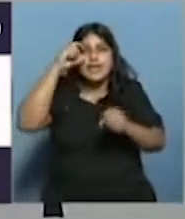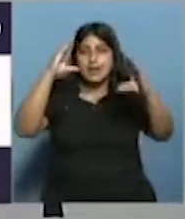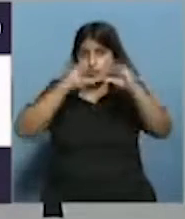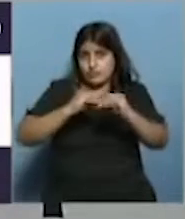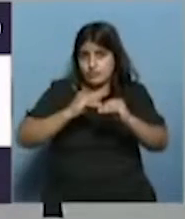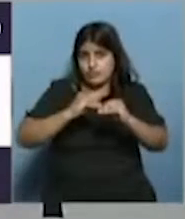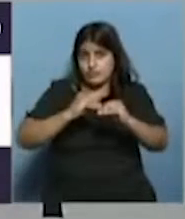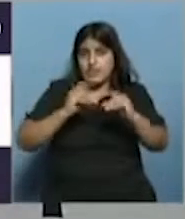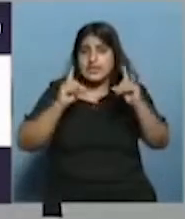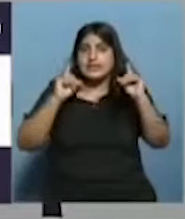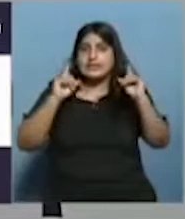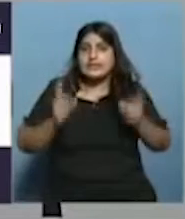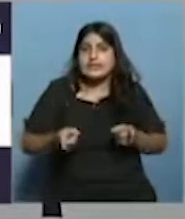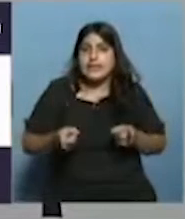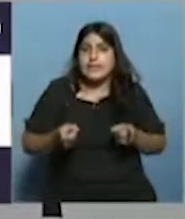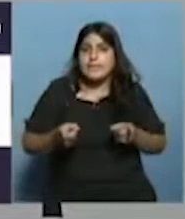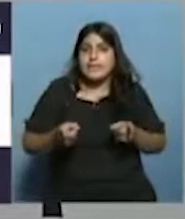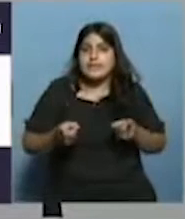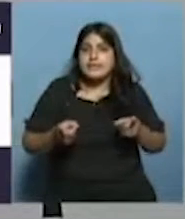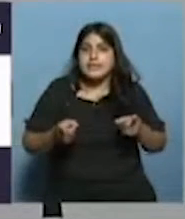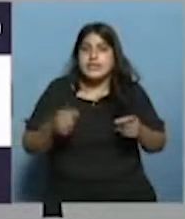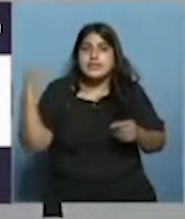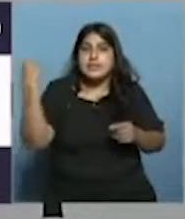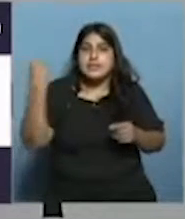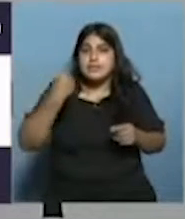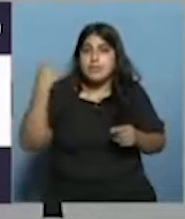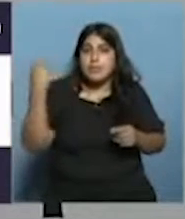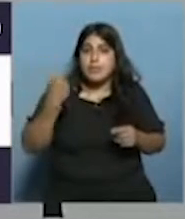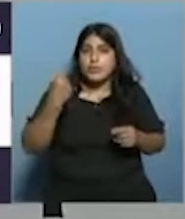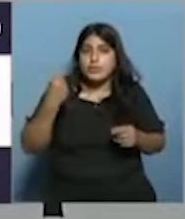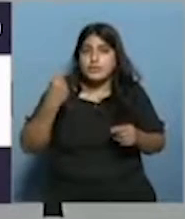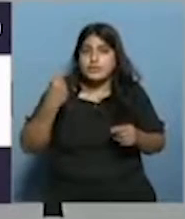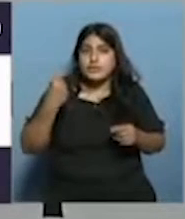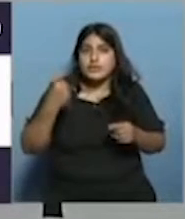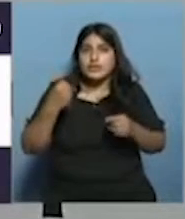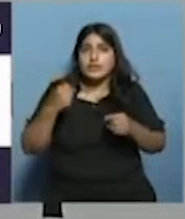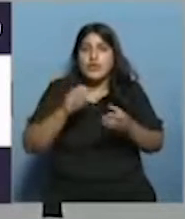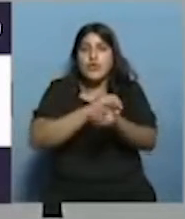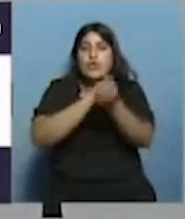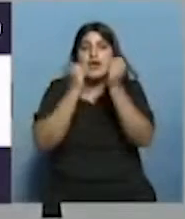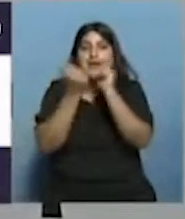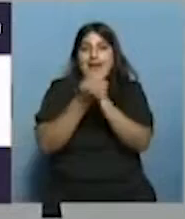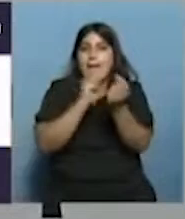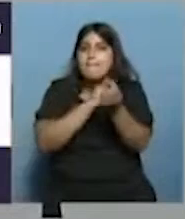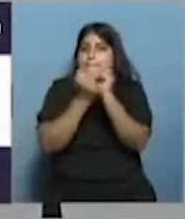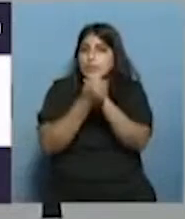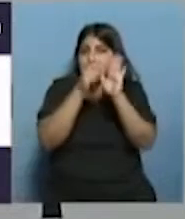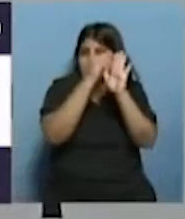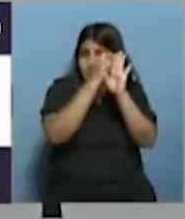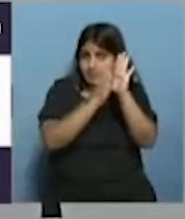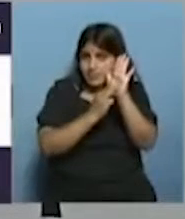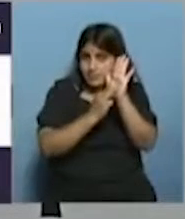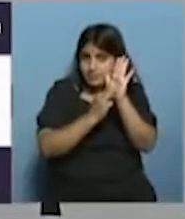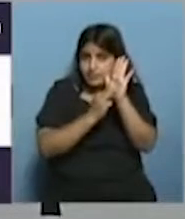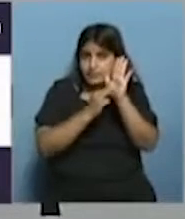realizado una flexibilización muy importante en lo que es el REBA. No se han ajustado los valores desde el año próximo pasado.